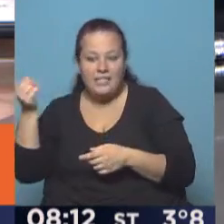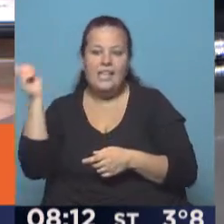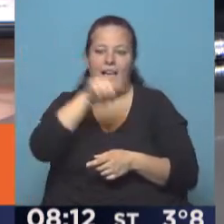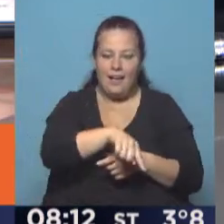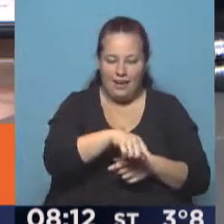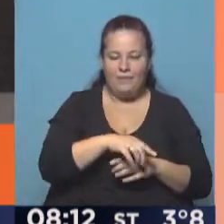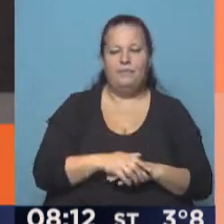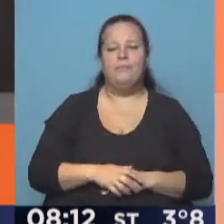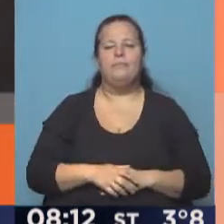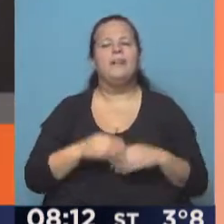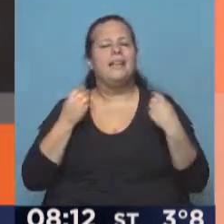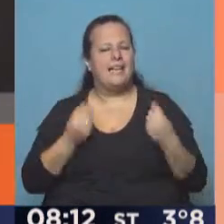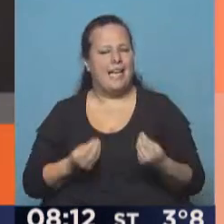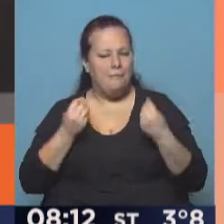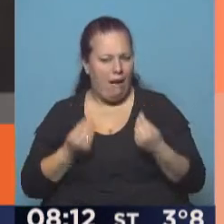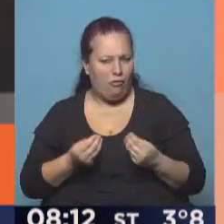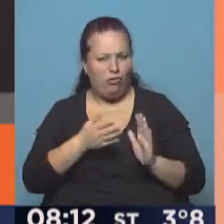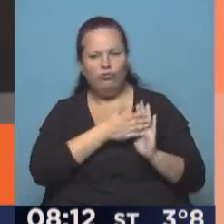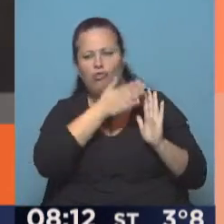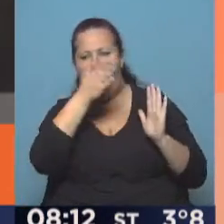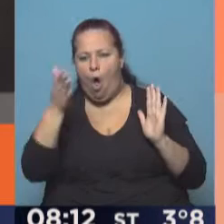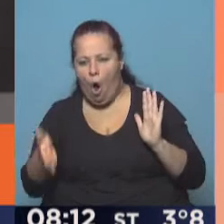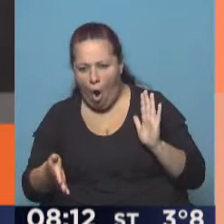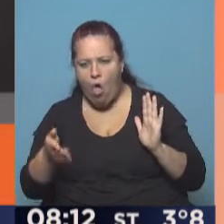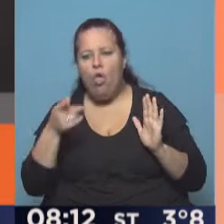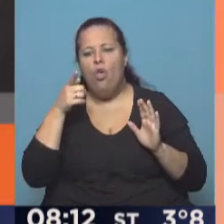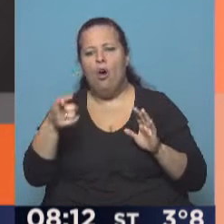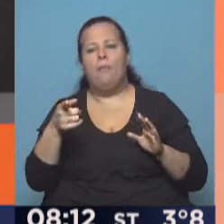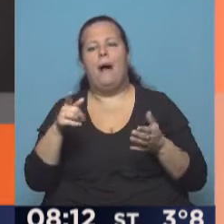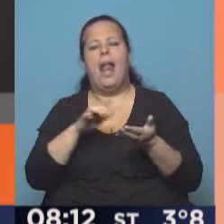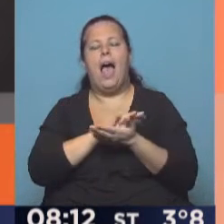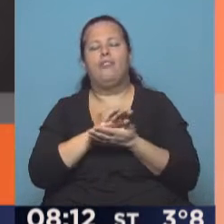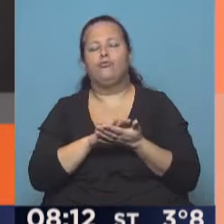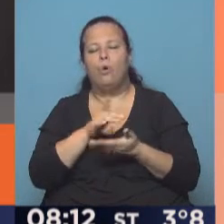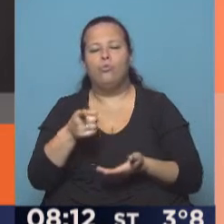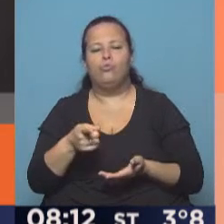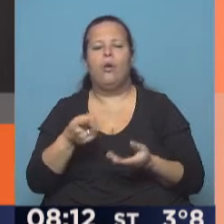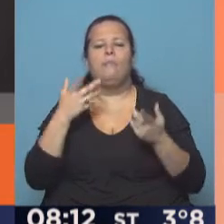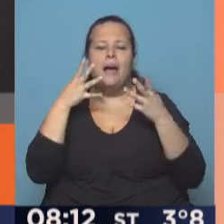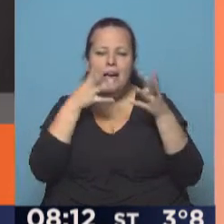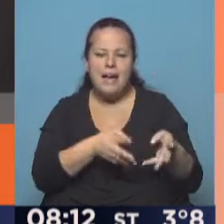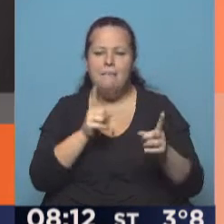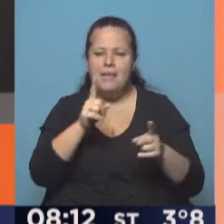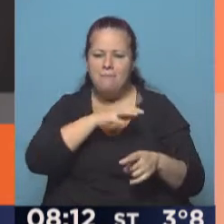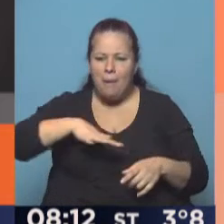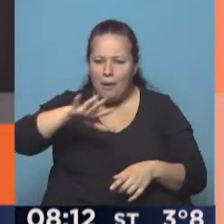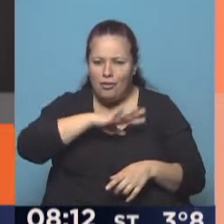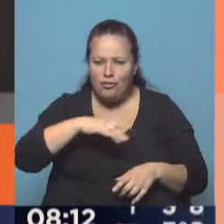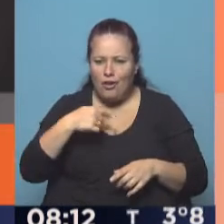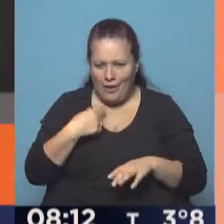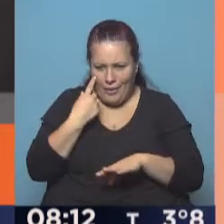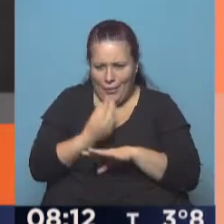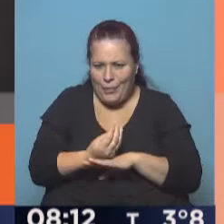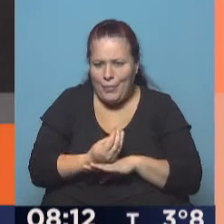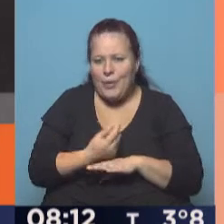Ahora, ¿qué pasó en todo este tiempo para esa reconversión y para atacar a la misma sociedad a la cual